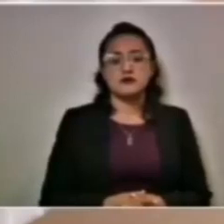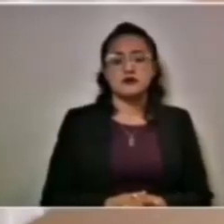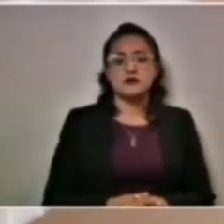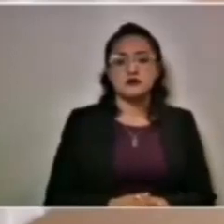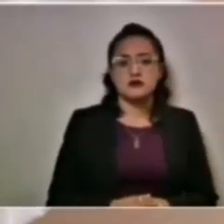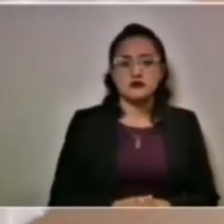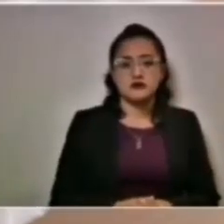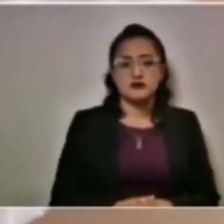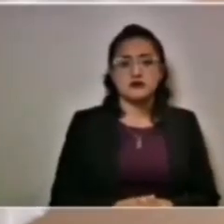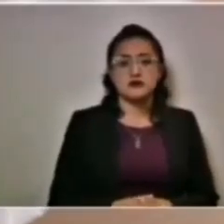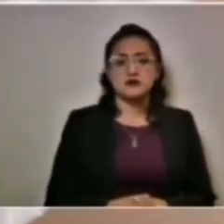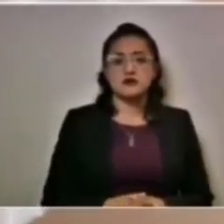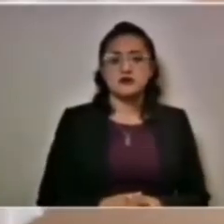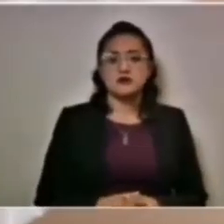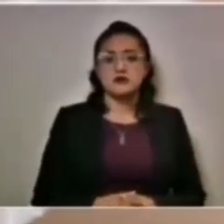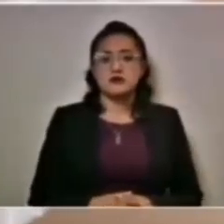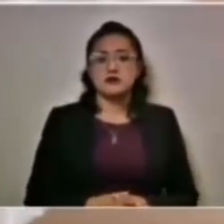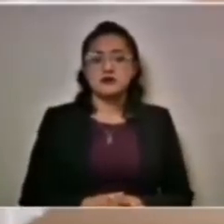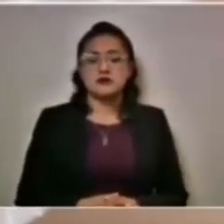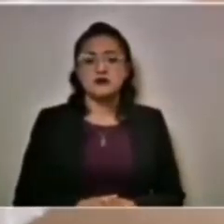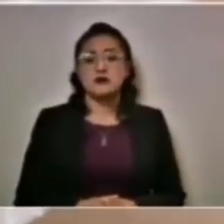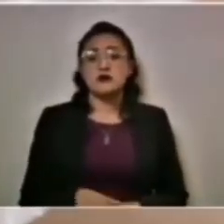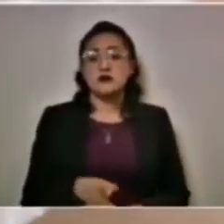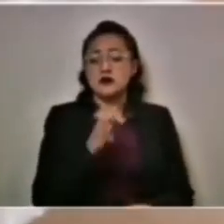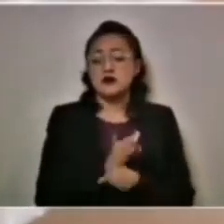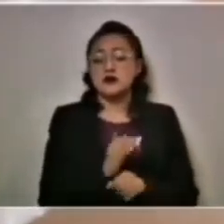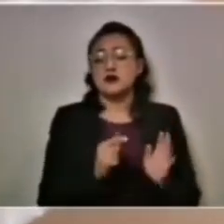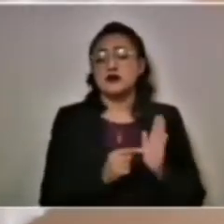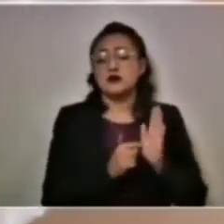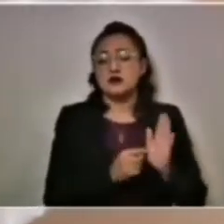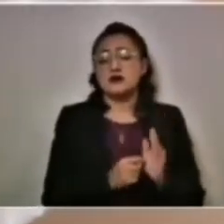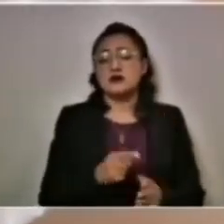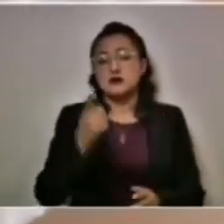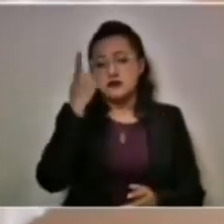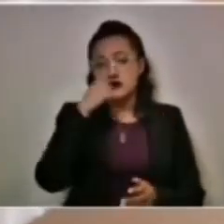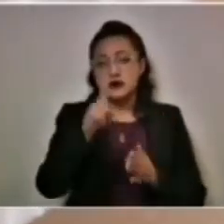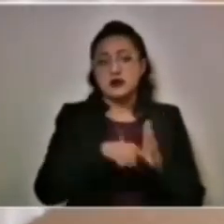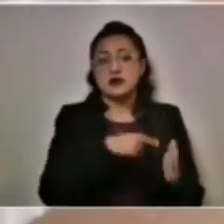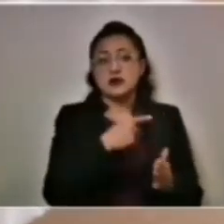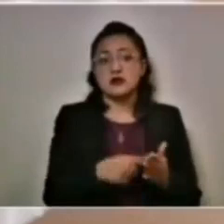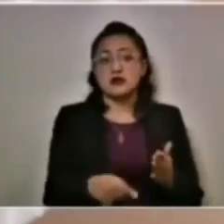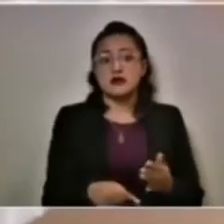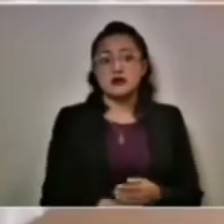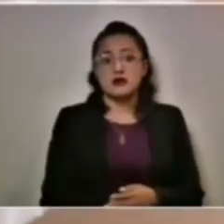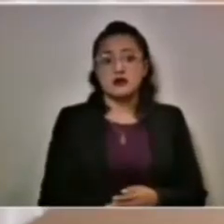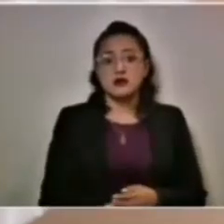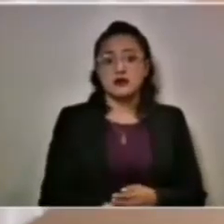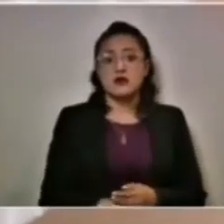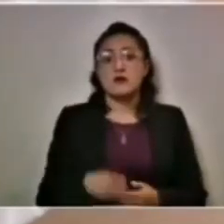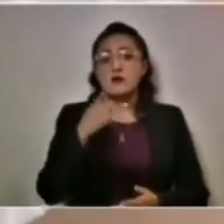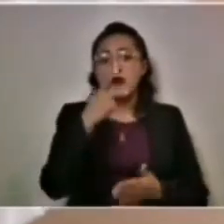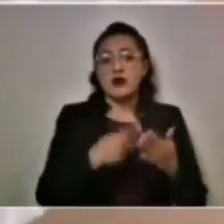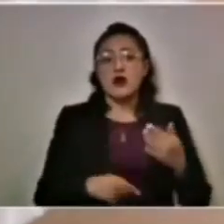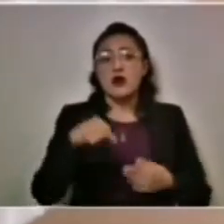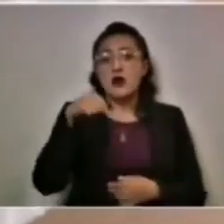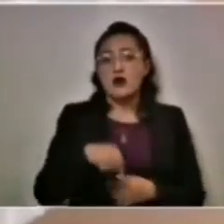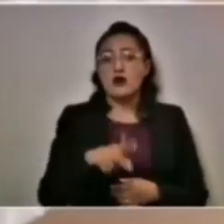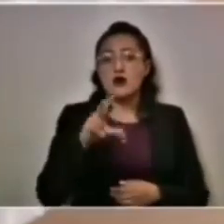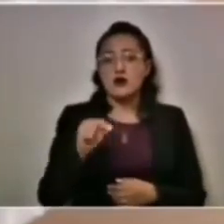Vamos a emitir un decreto para cancelar el programa Hoy No Circula.